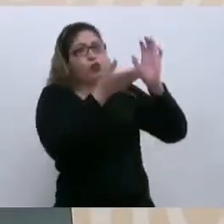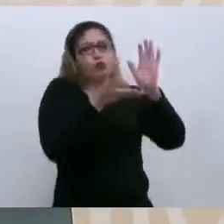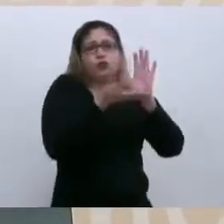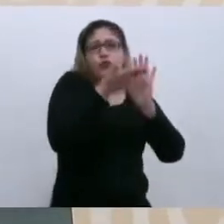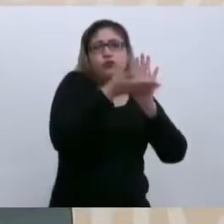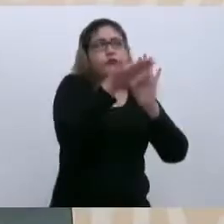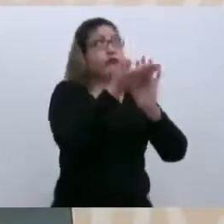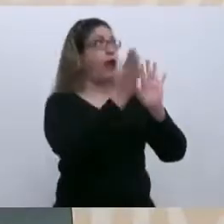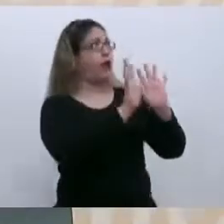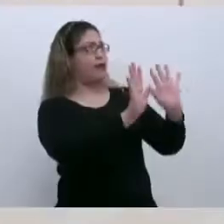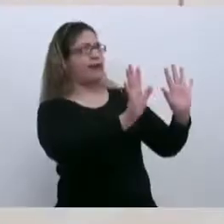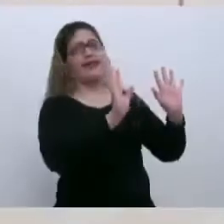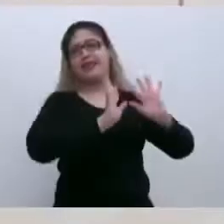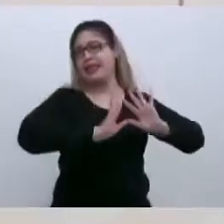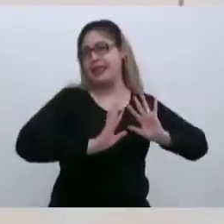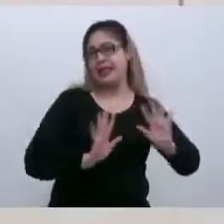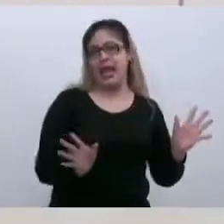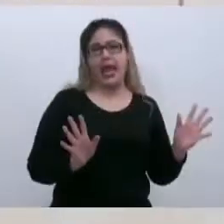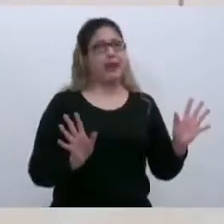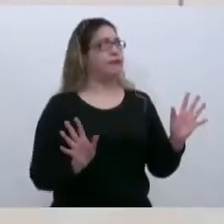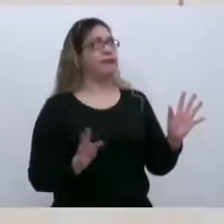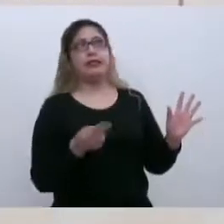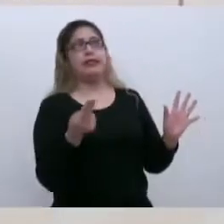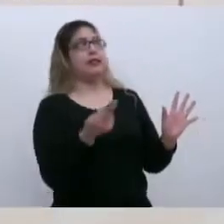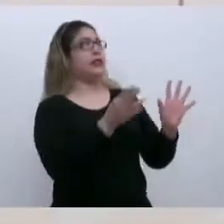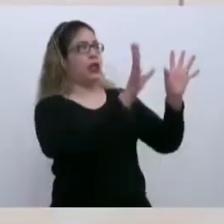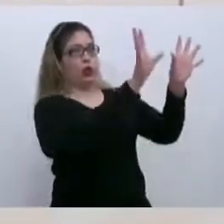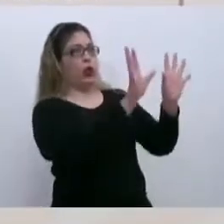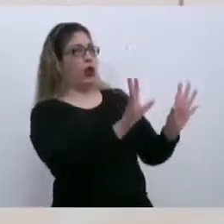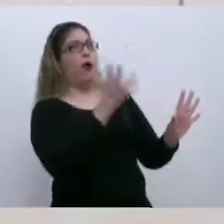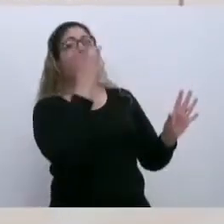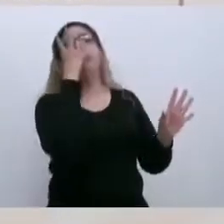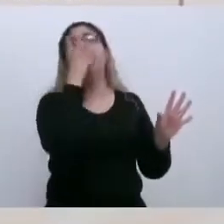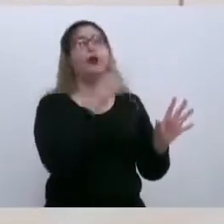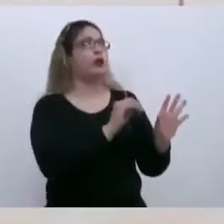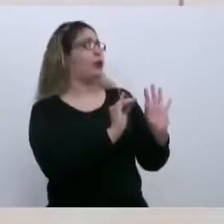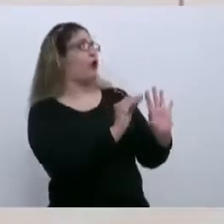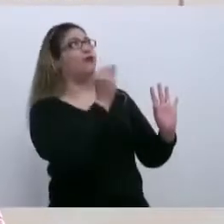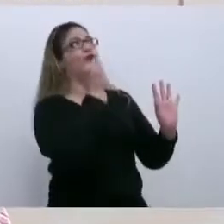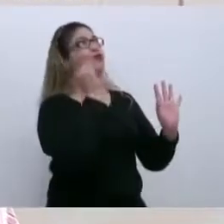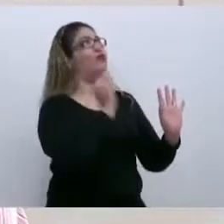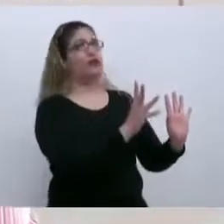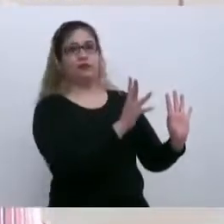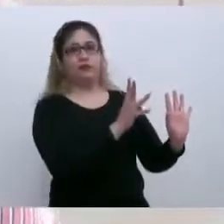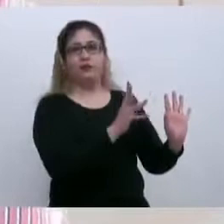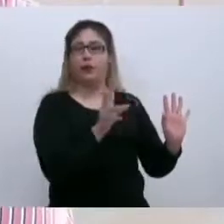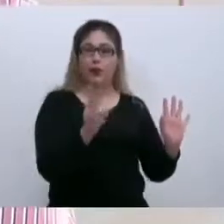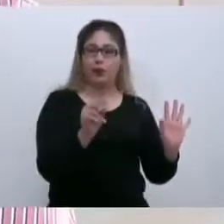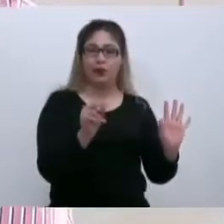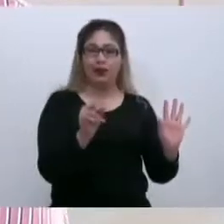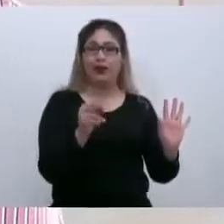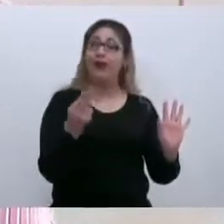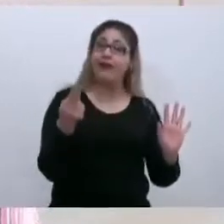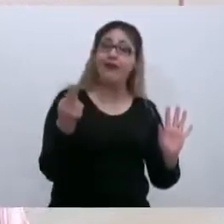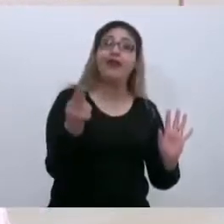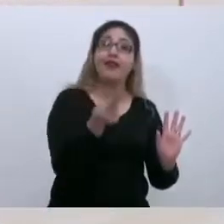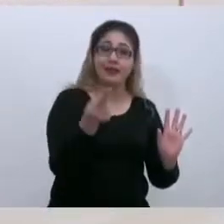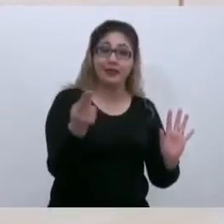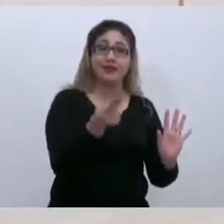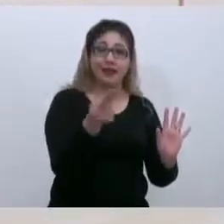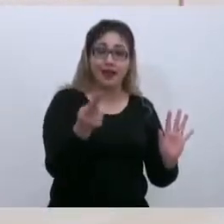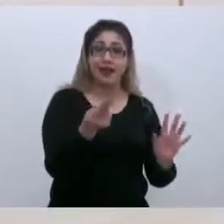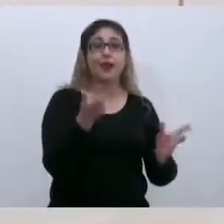sino fundamentalmente el funcionamiento, la operación del hospital. Incluso es lo que